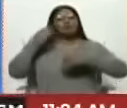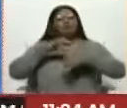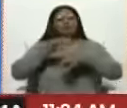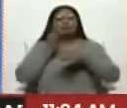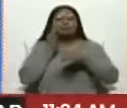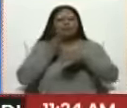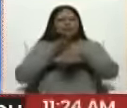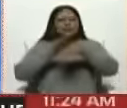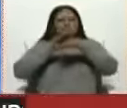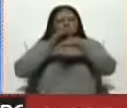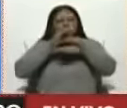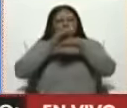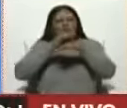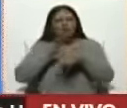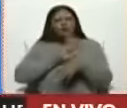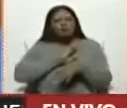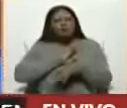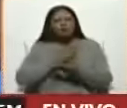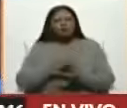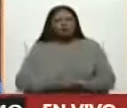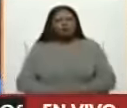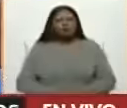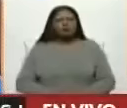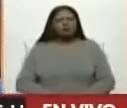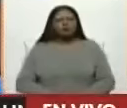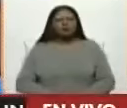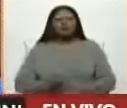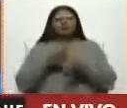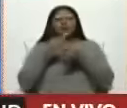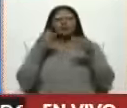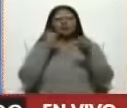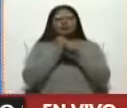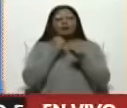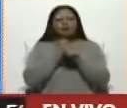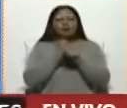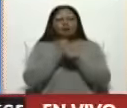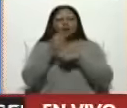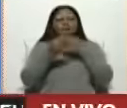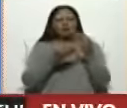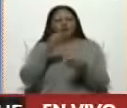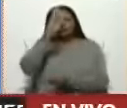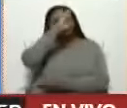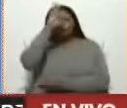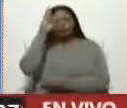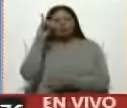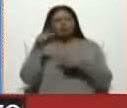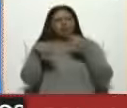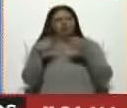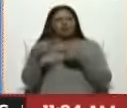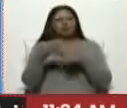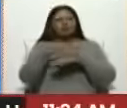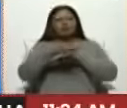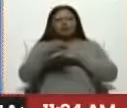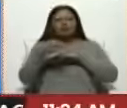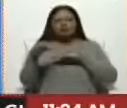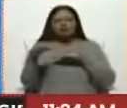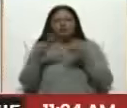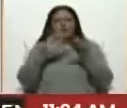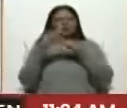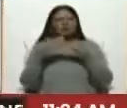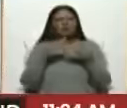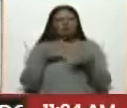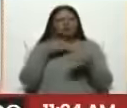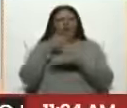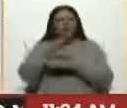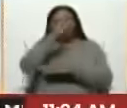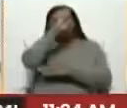propia, después de la extraordinaria gestión de Diosdado, municipio o comunidad donde yo voy,